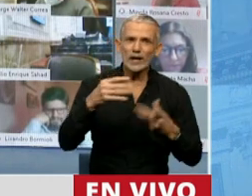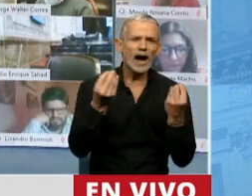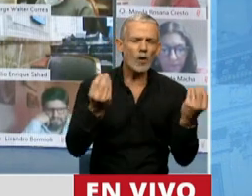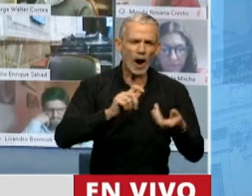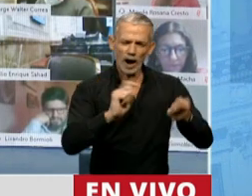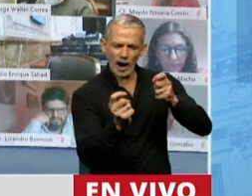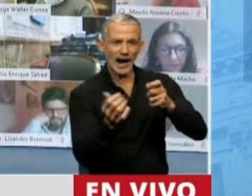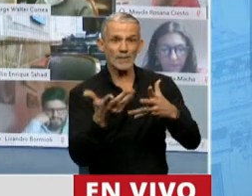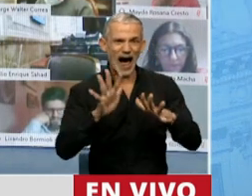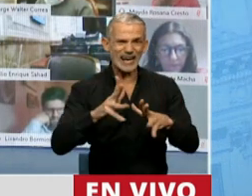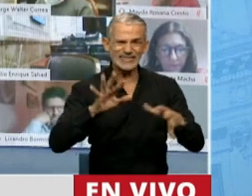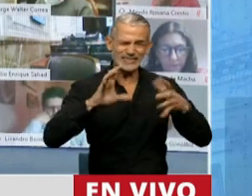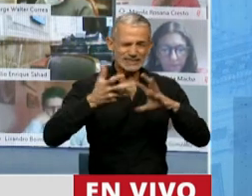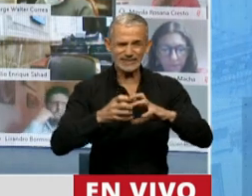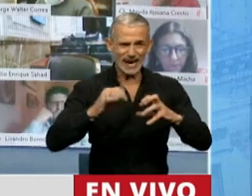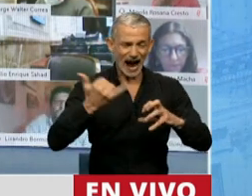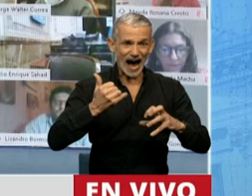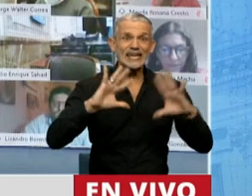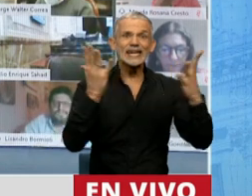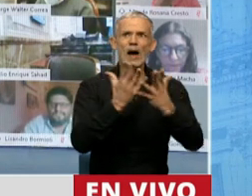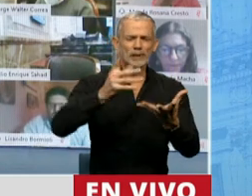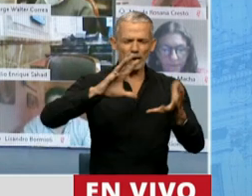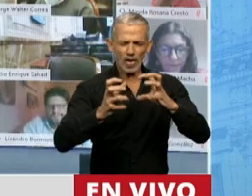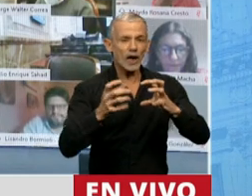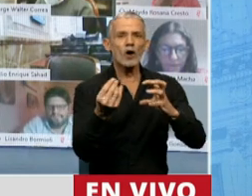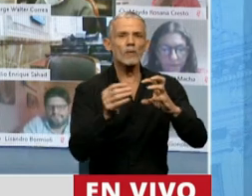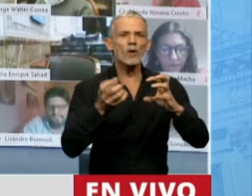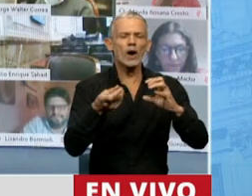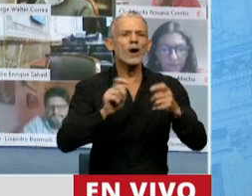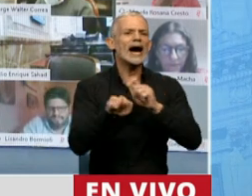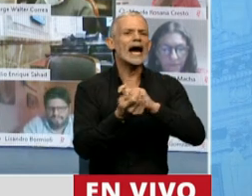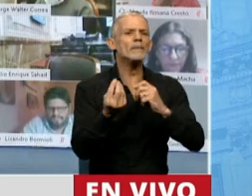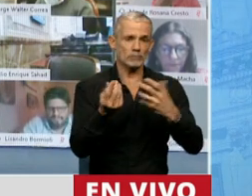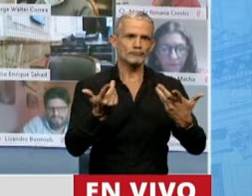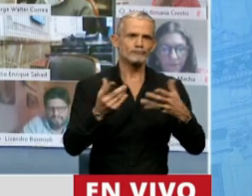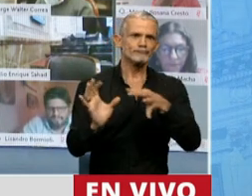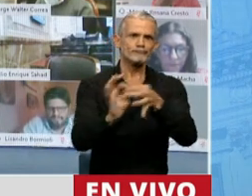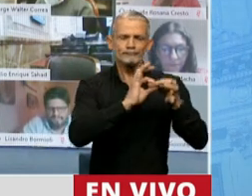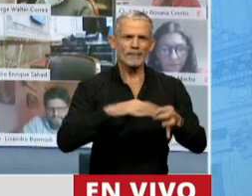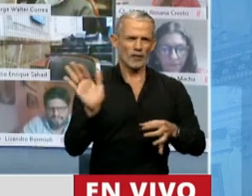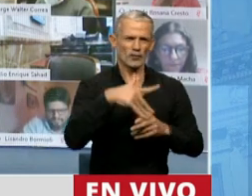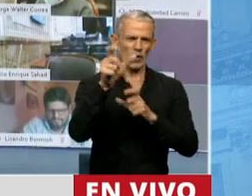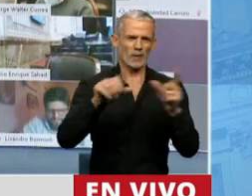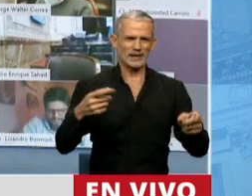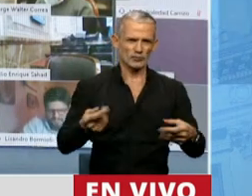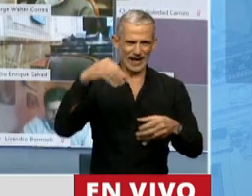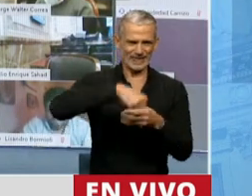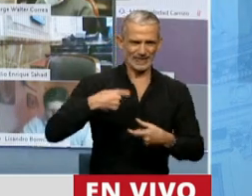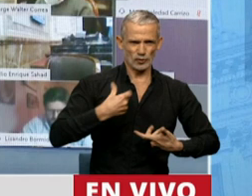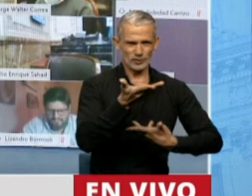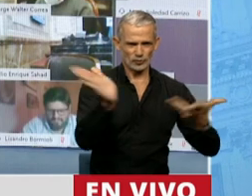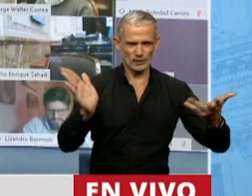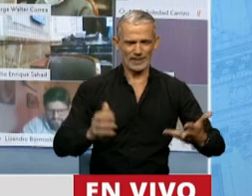de revertir el estado de crisis que recién bien se describía es con la articulación de los actores que componen nuestra